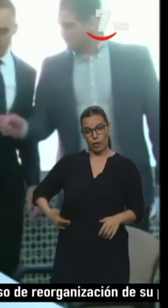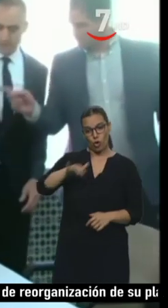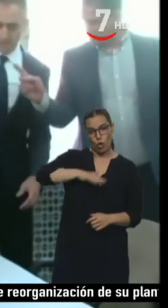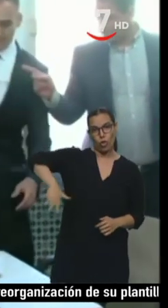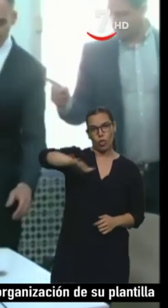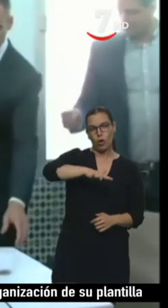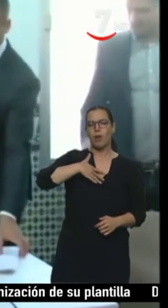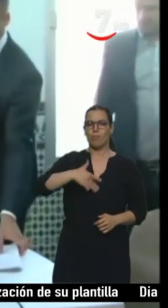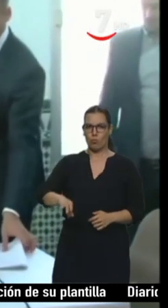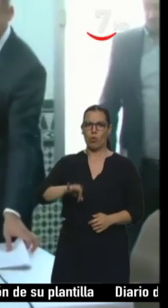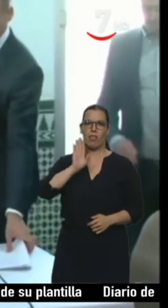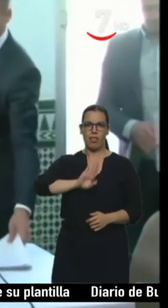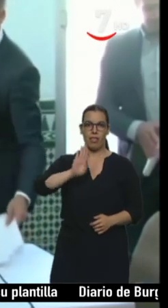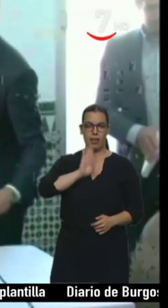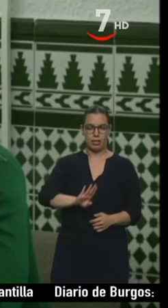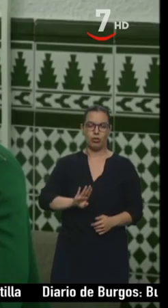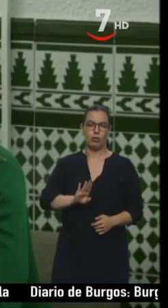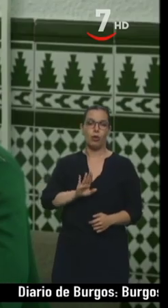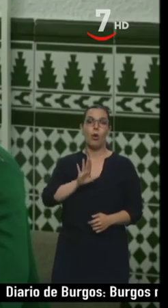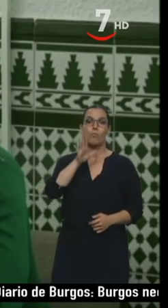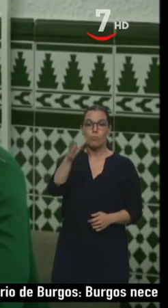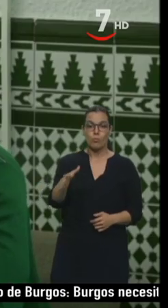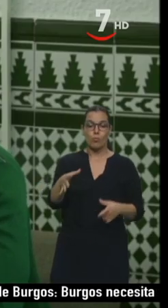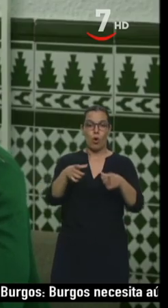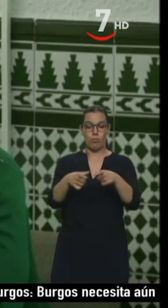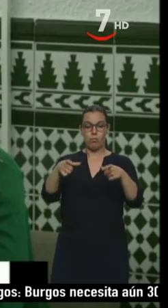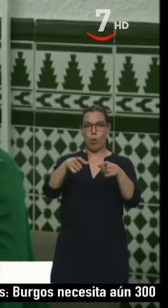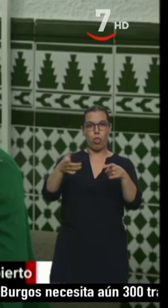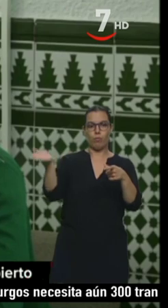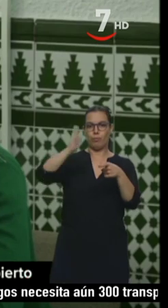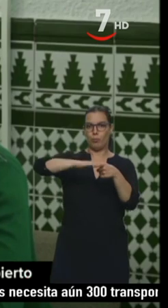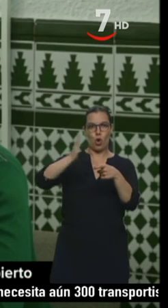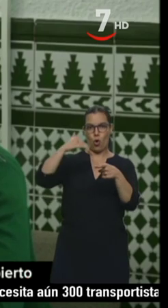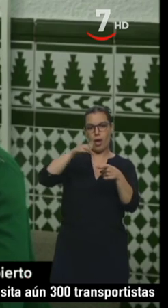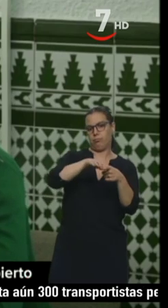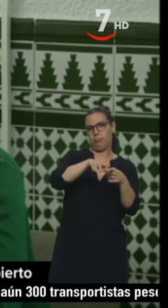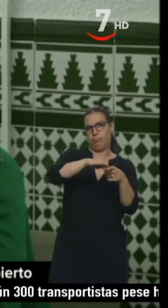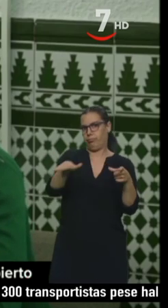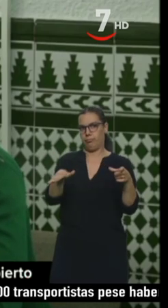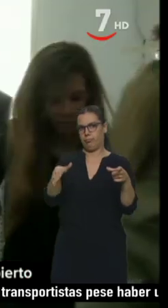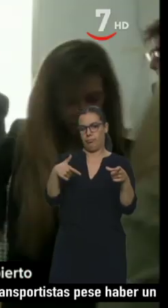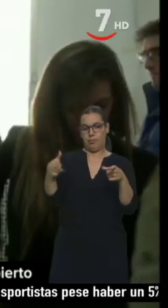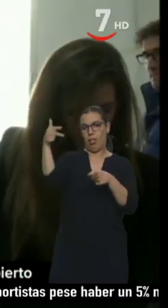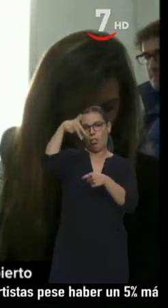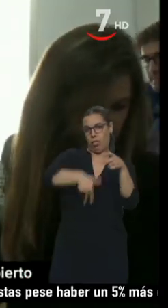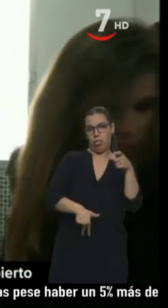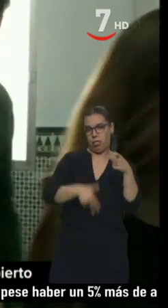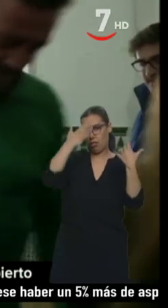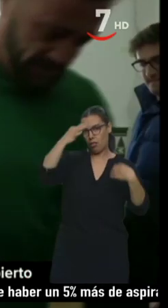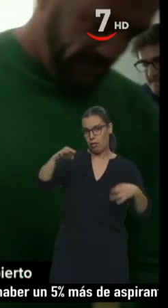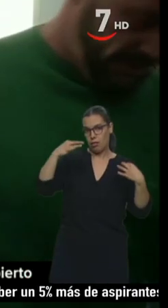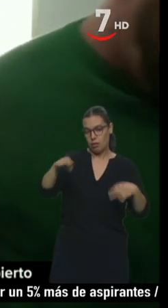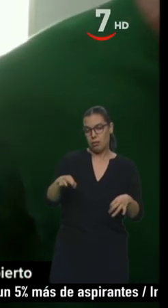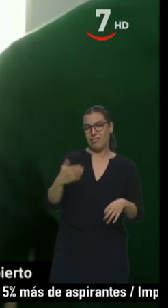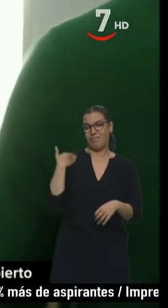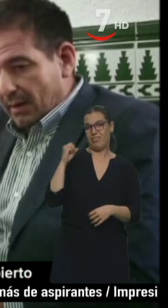ha encontrado indicios de criminalidad por encontrarse abierto el pozo por el que cayó el pequeño de 2 años el 13 de